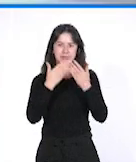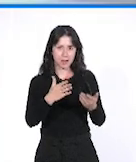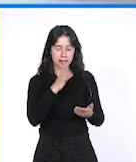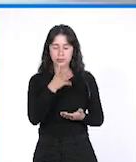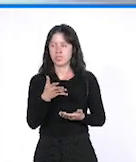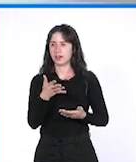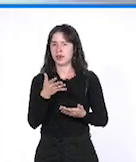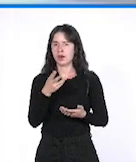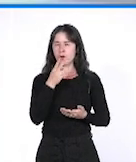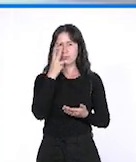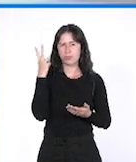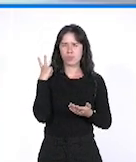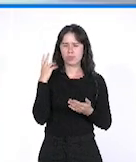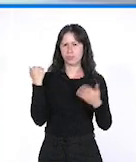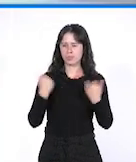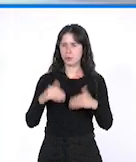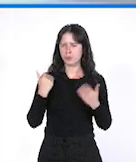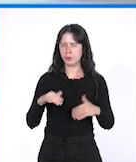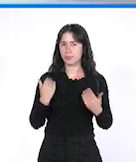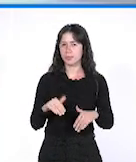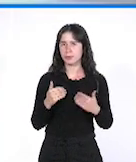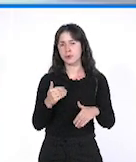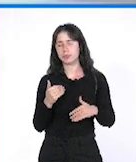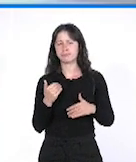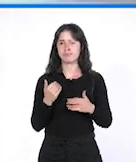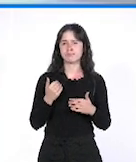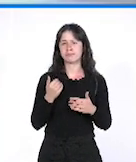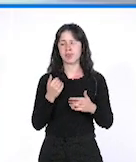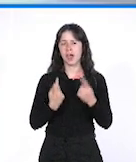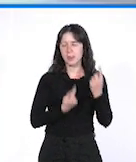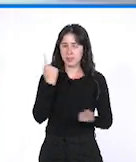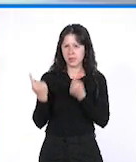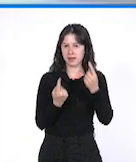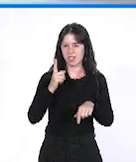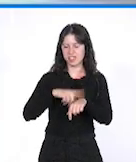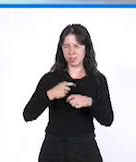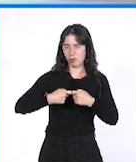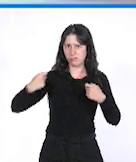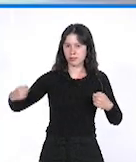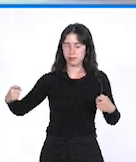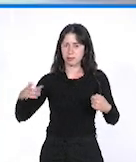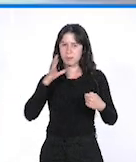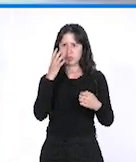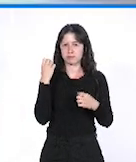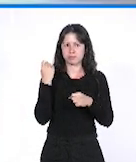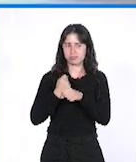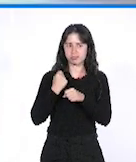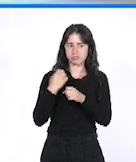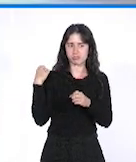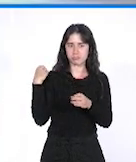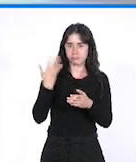dos años y medio en algunas ocasiones eh más tiempo no porque veníamos de un pilotaje previo y durante todo este